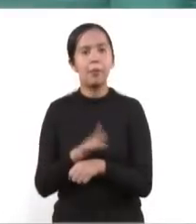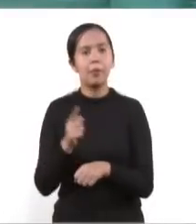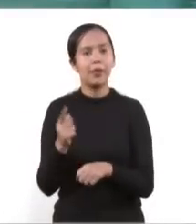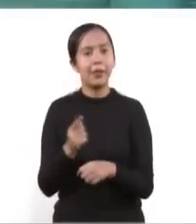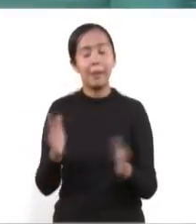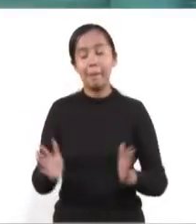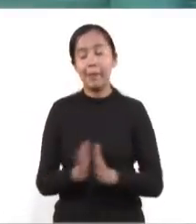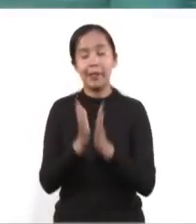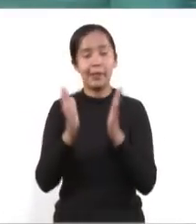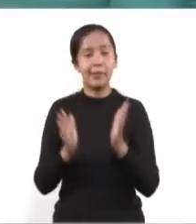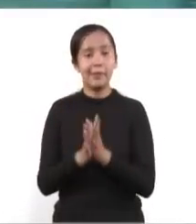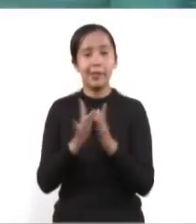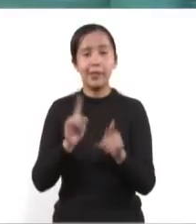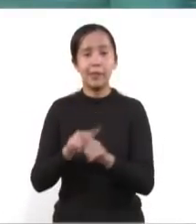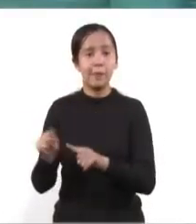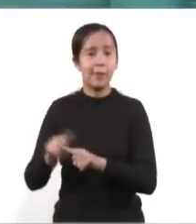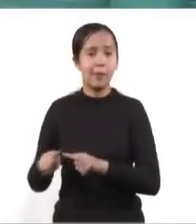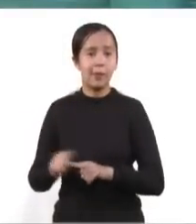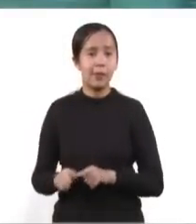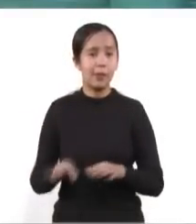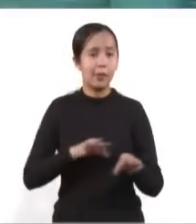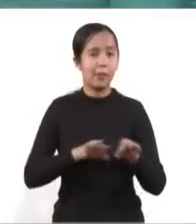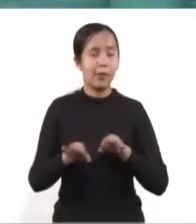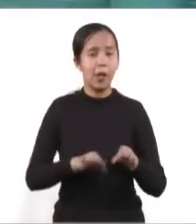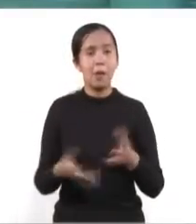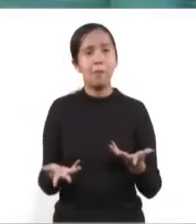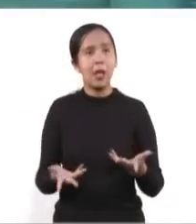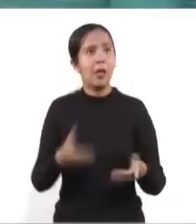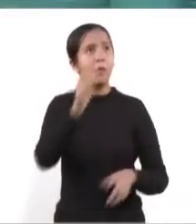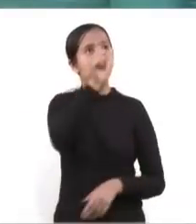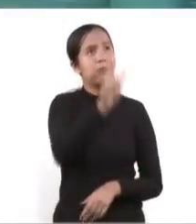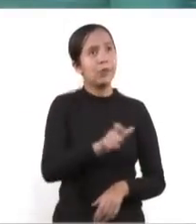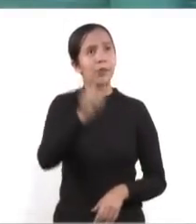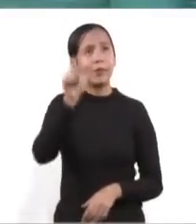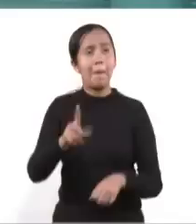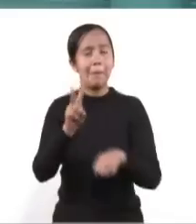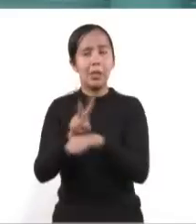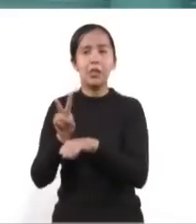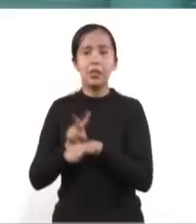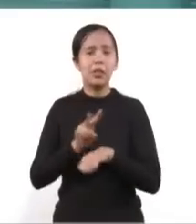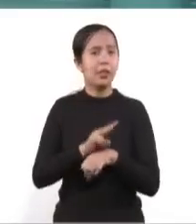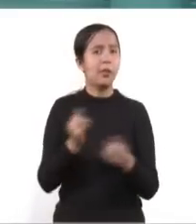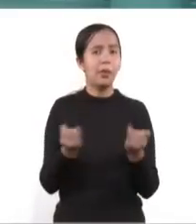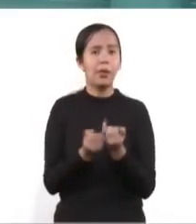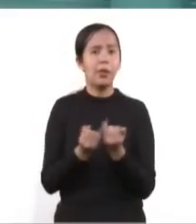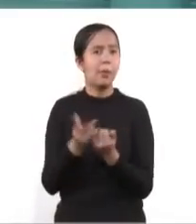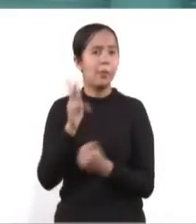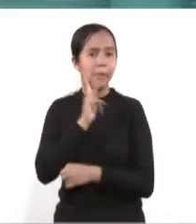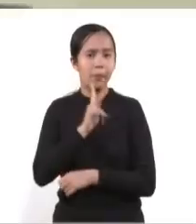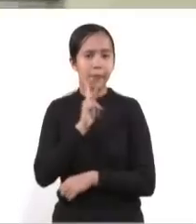eficaz participación en las diferentes fases de diseño, construcción, supervisión y puesta en marcha.